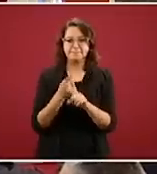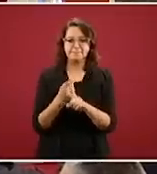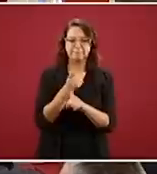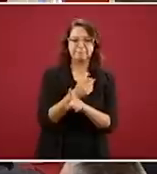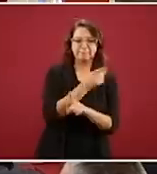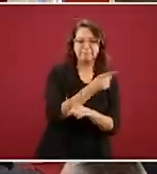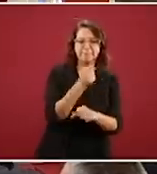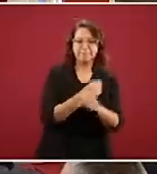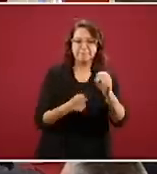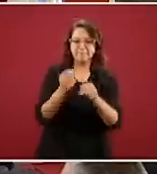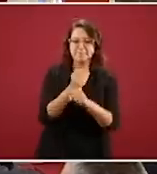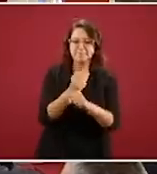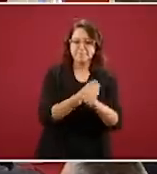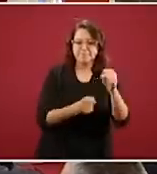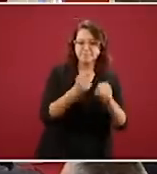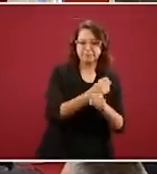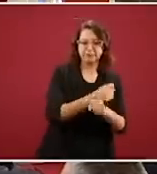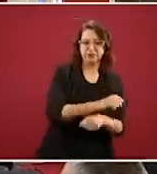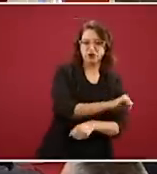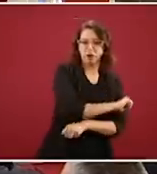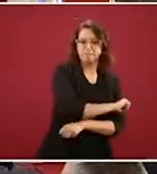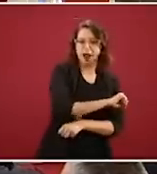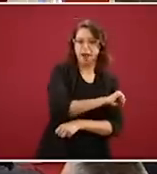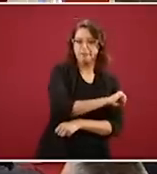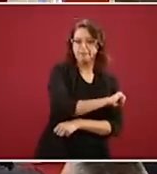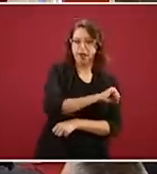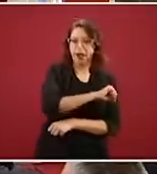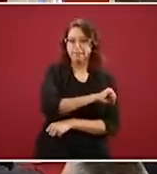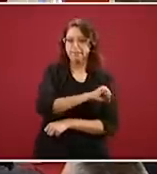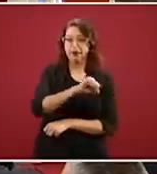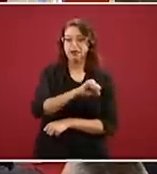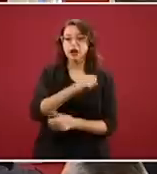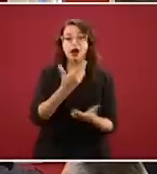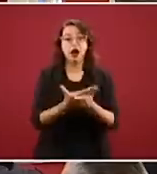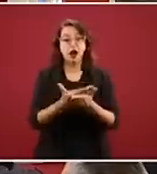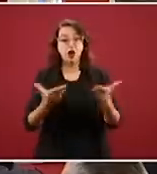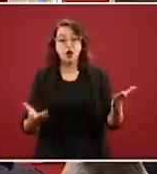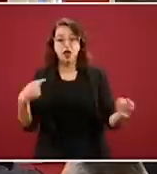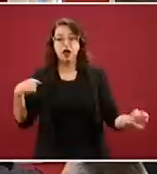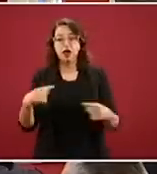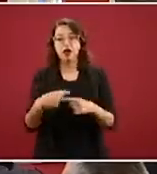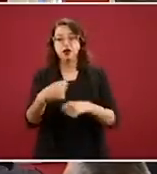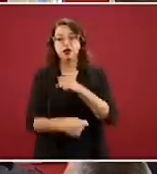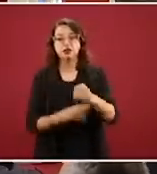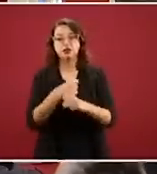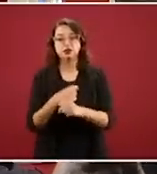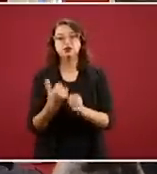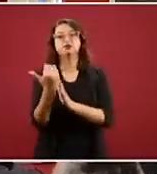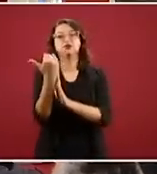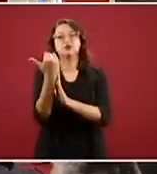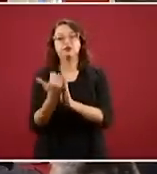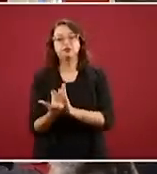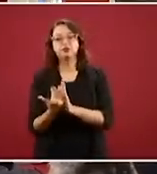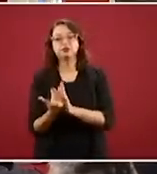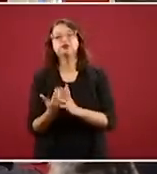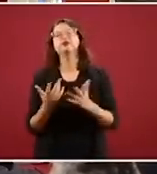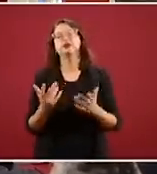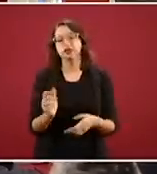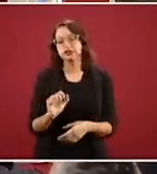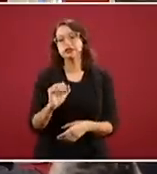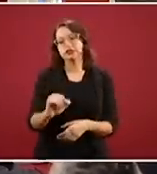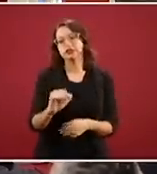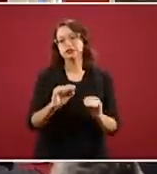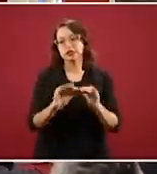años, la tendencia de crecimiento es menor que en años anteriores. Es cierto, ha habido picos como el mes aquí